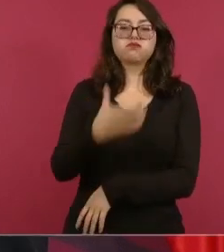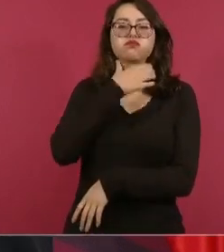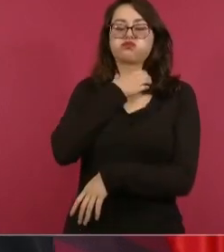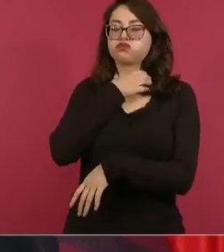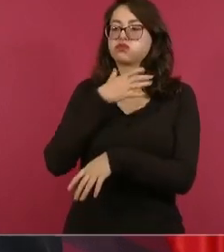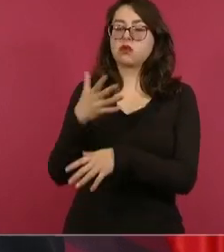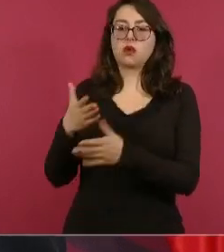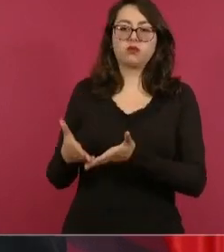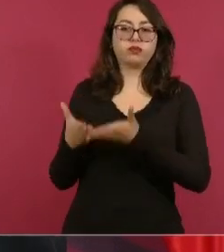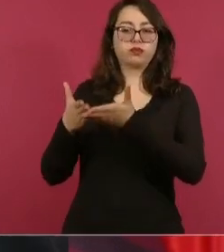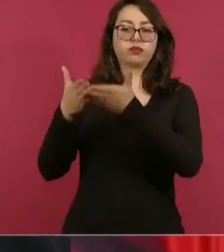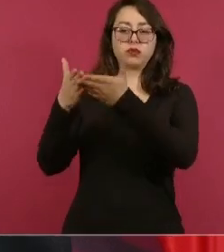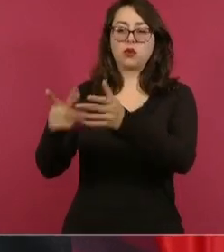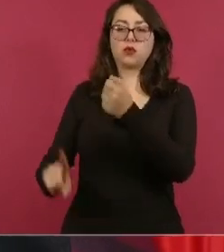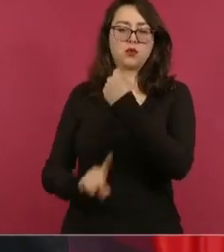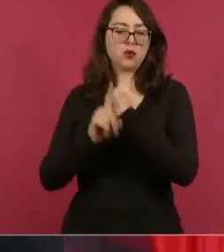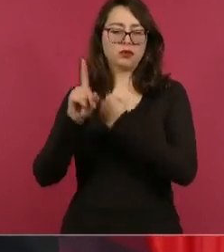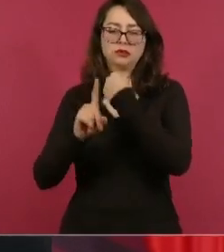Pero